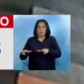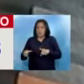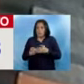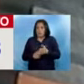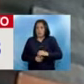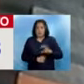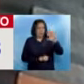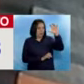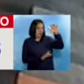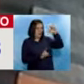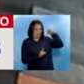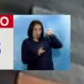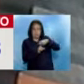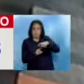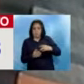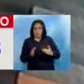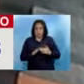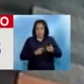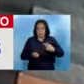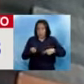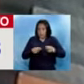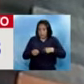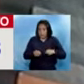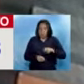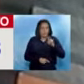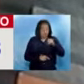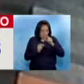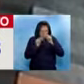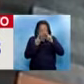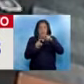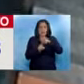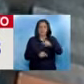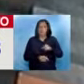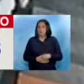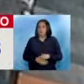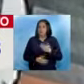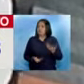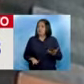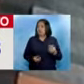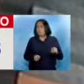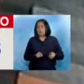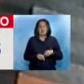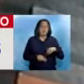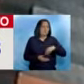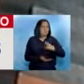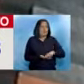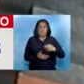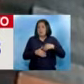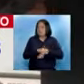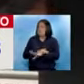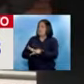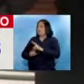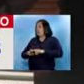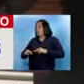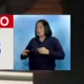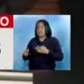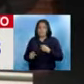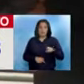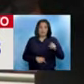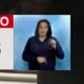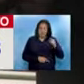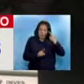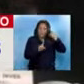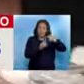Las cámaras de seguridad de un negocio pusieron al descubierto. Ellos se hicieron pasar como clientes cuando su verdadero objetivo era robar